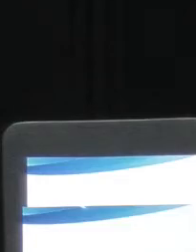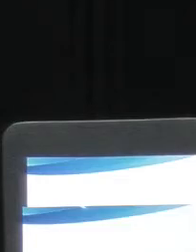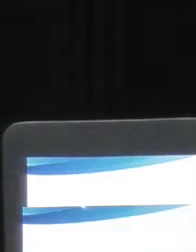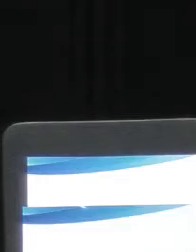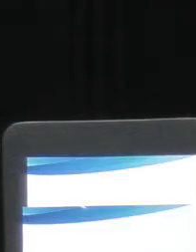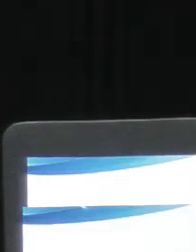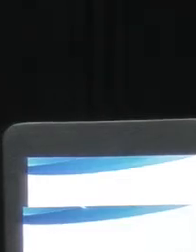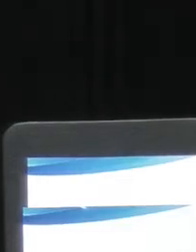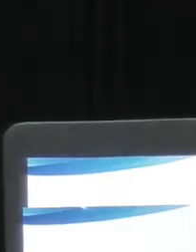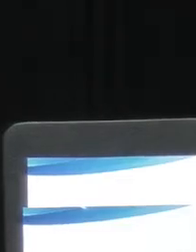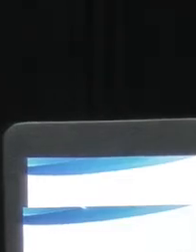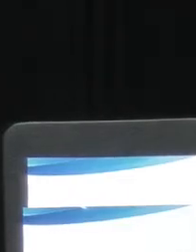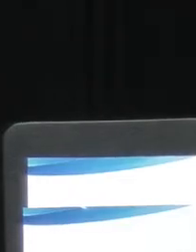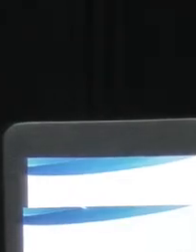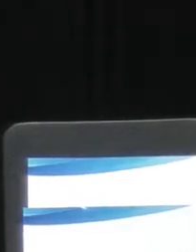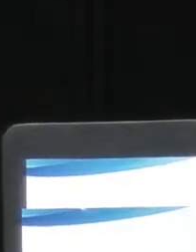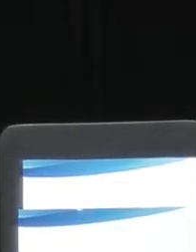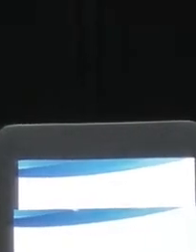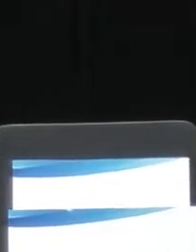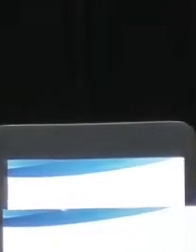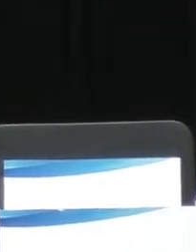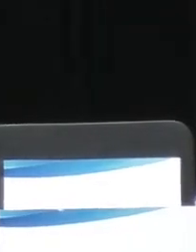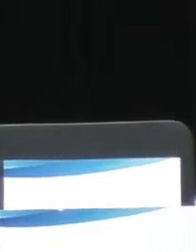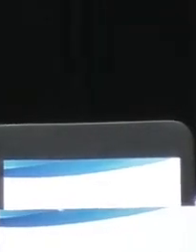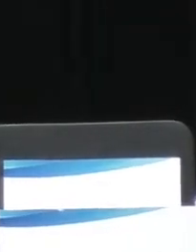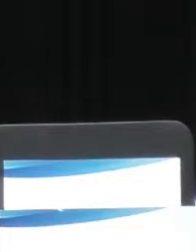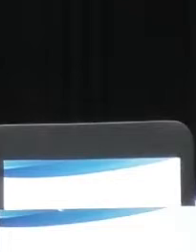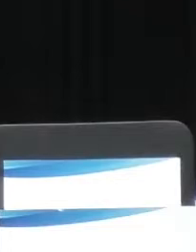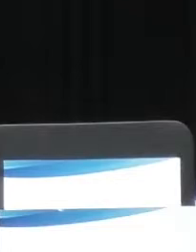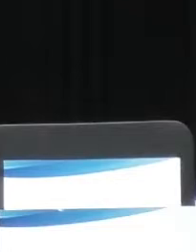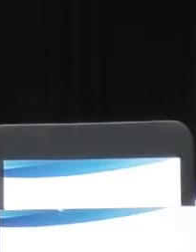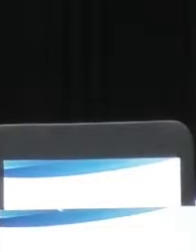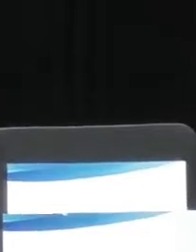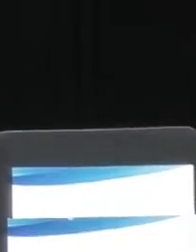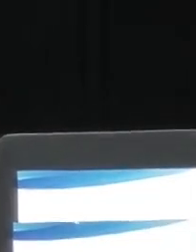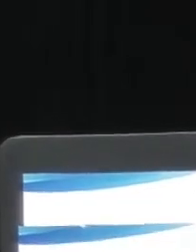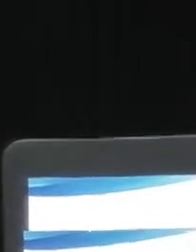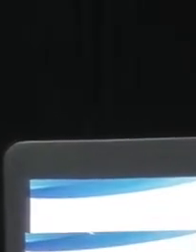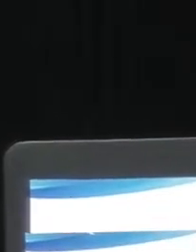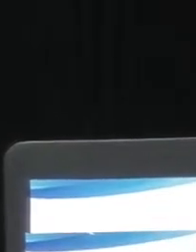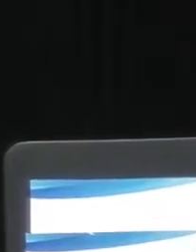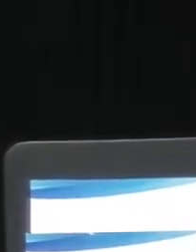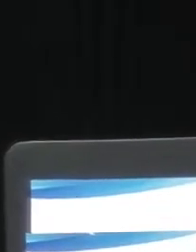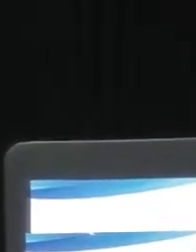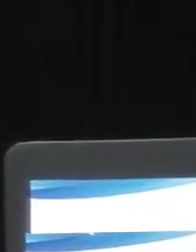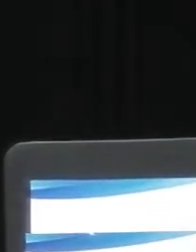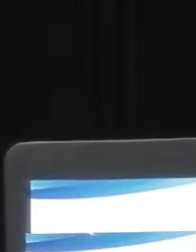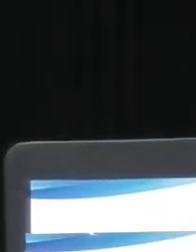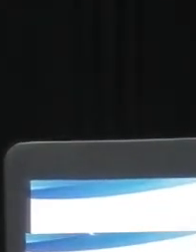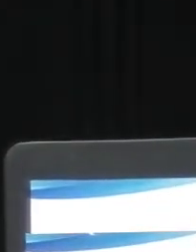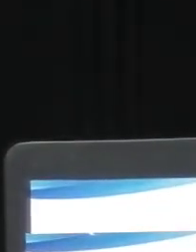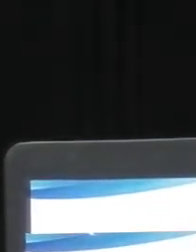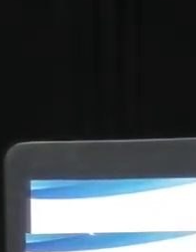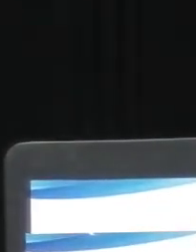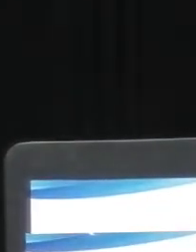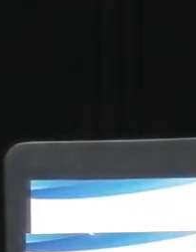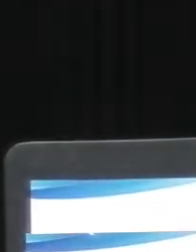De la ciudadana Mara Lezama, gobernadora electa de nuestro estado, Quintana